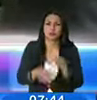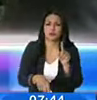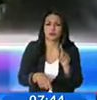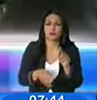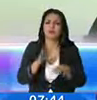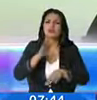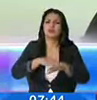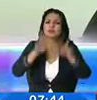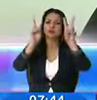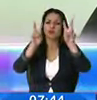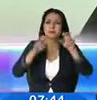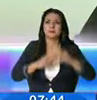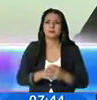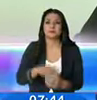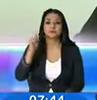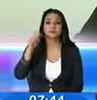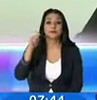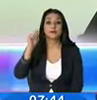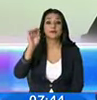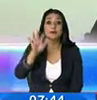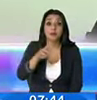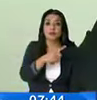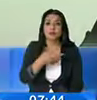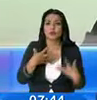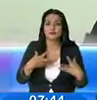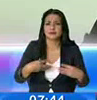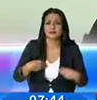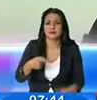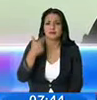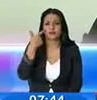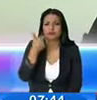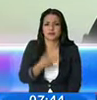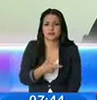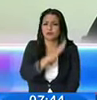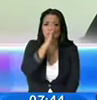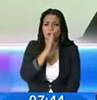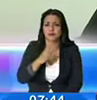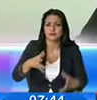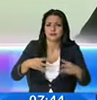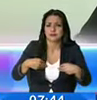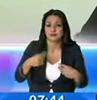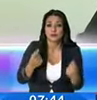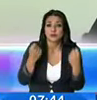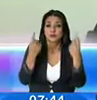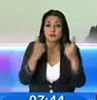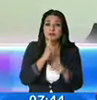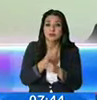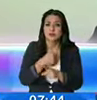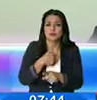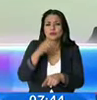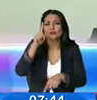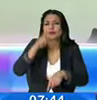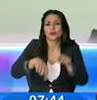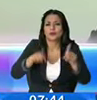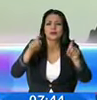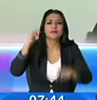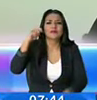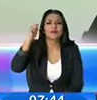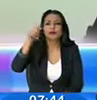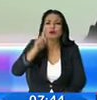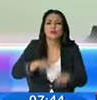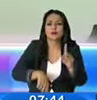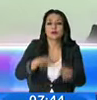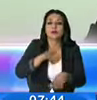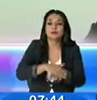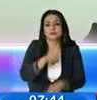expresa Puente. Si los videos jamás fueron aceptados por la fiscal de turno, y usted me entenderá que no me puedo referir al contenido de los videos por la